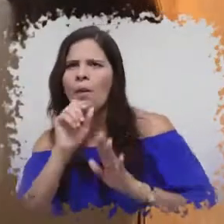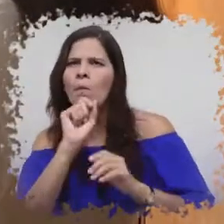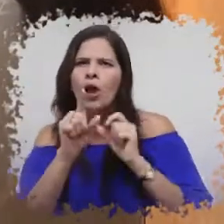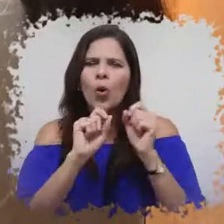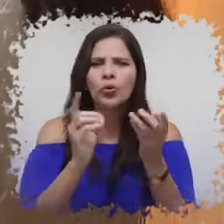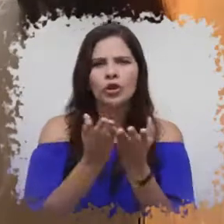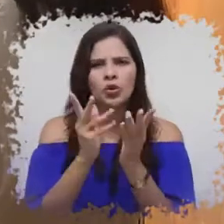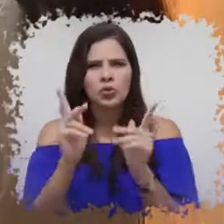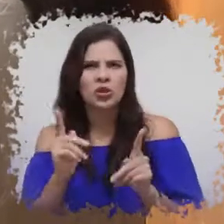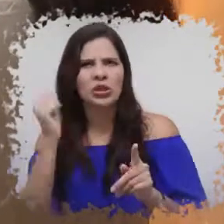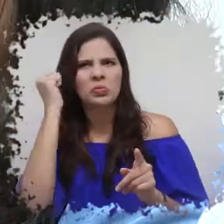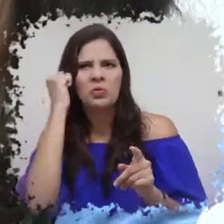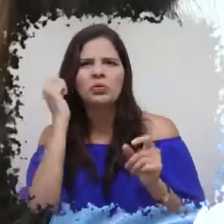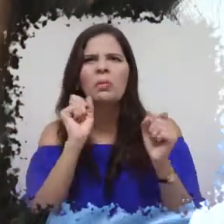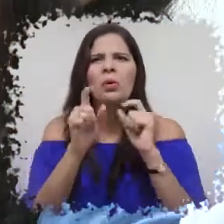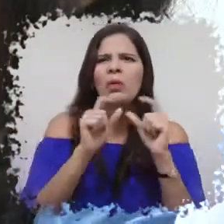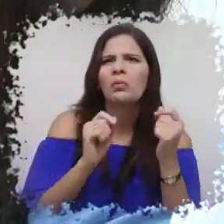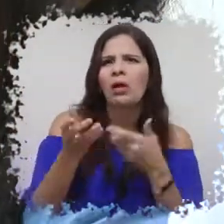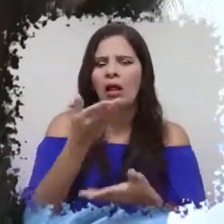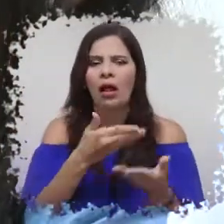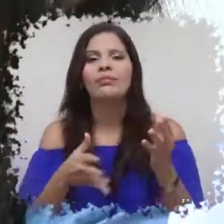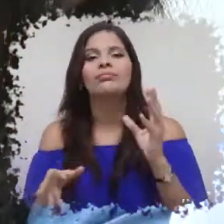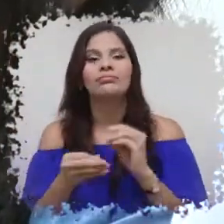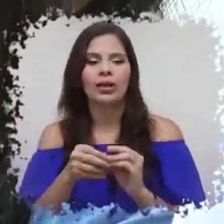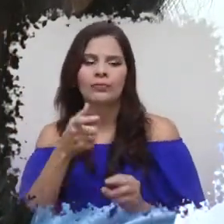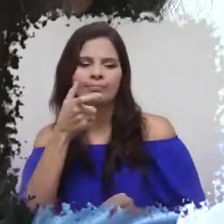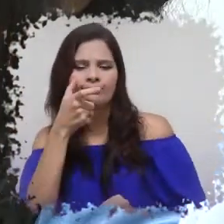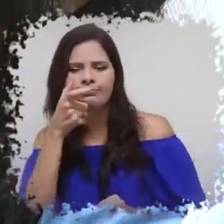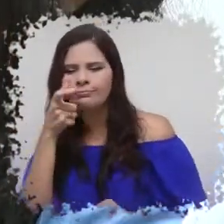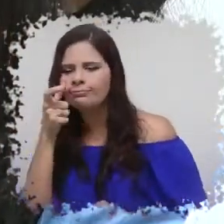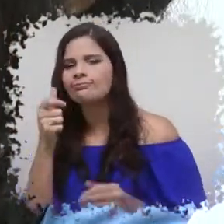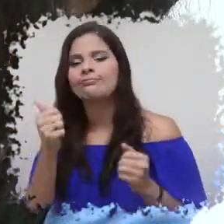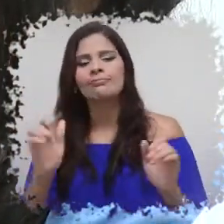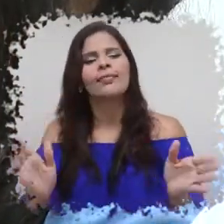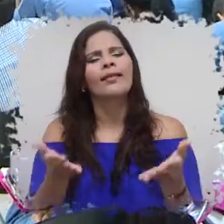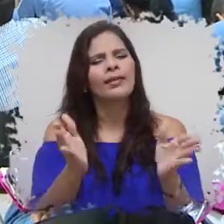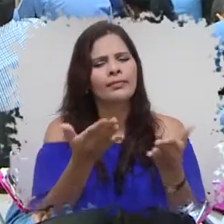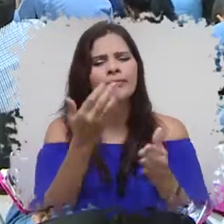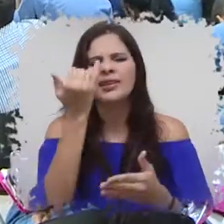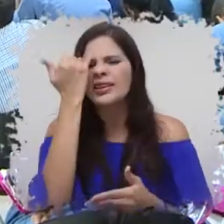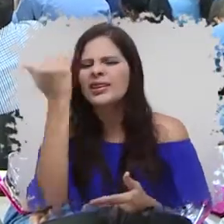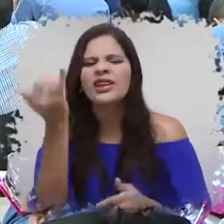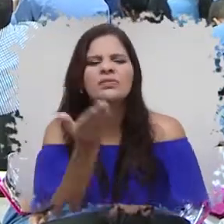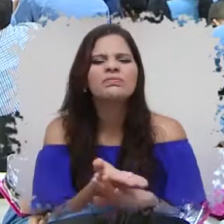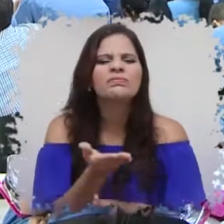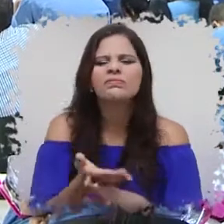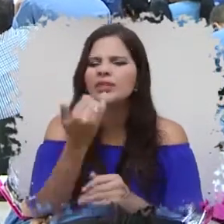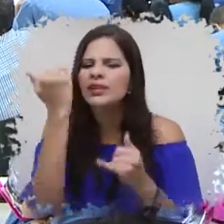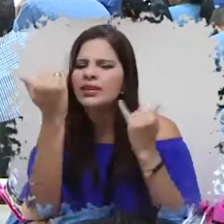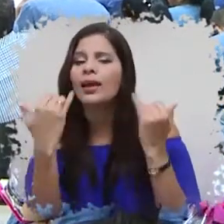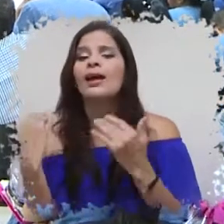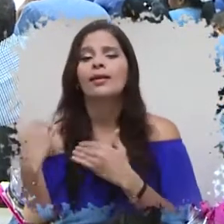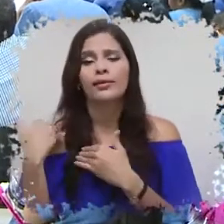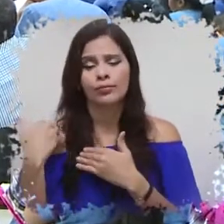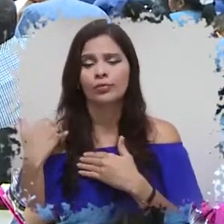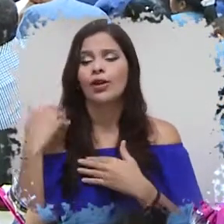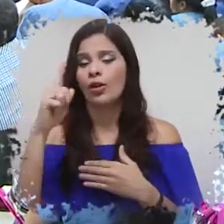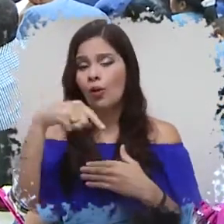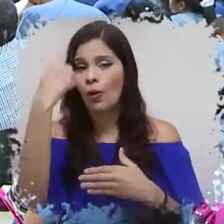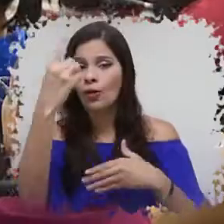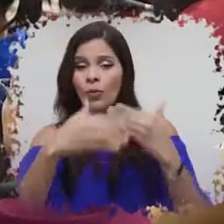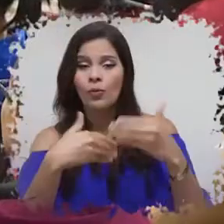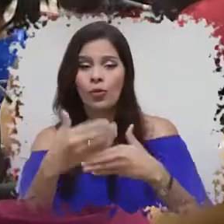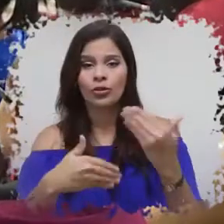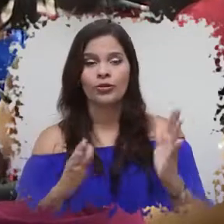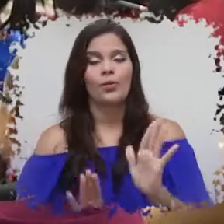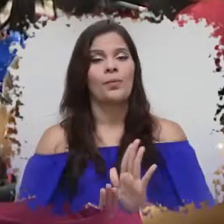estudiantado. Finalmente, se realizó la veeduría instando a la comunidad estudiantil a proponer ideas y tener responsabilidad en la construcción de los